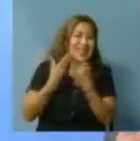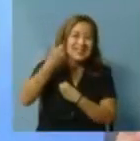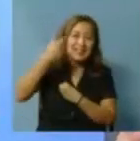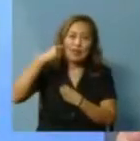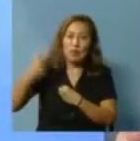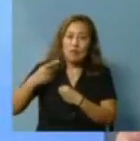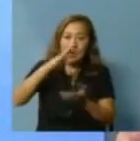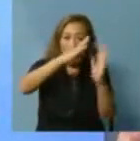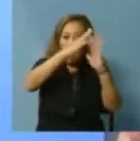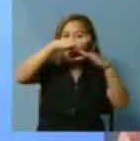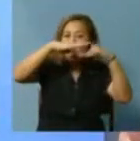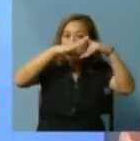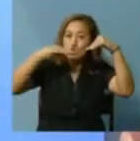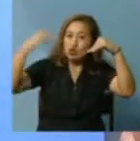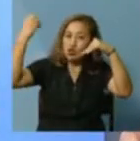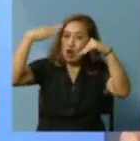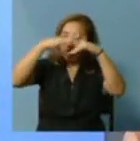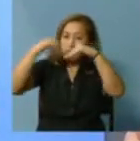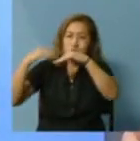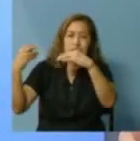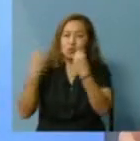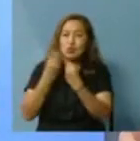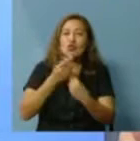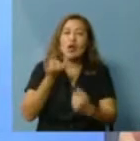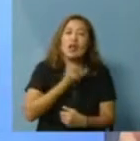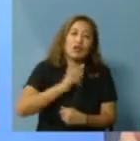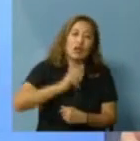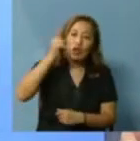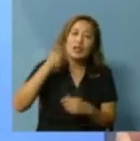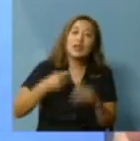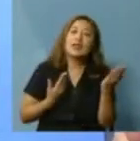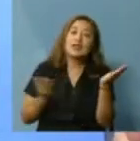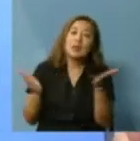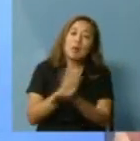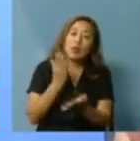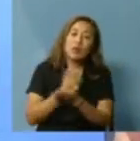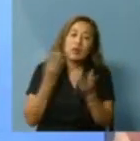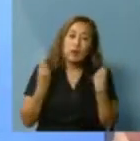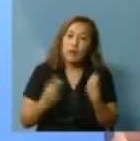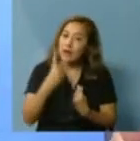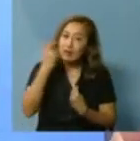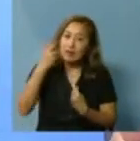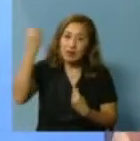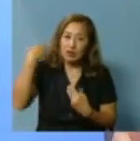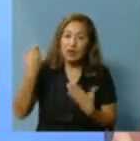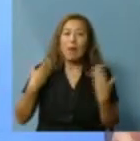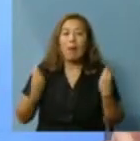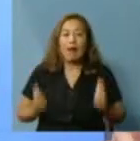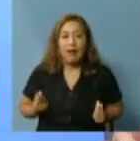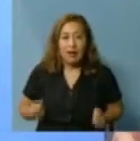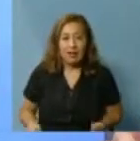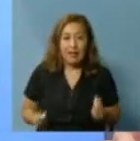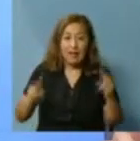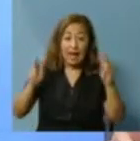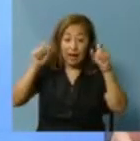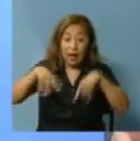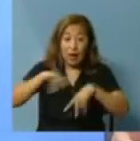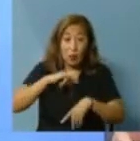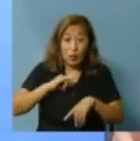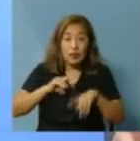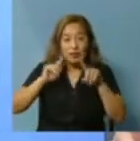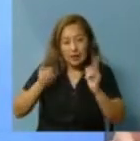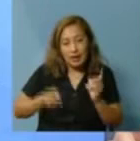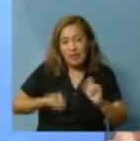puna jujeña y que daba la posibilidad no cierto de generar energía para no tan solo para cubrir el tema de nuestra provincia